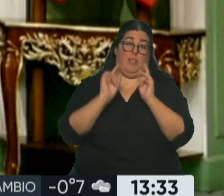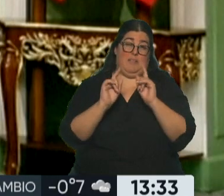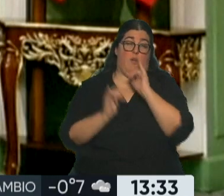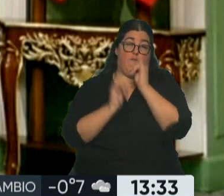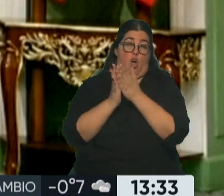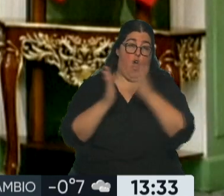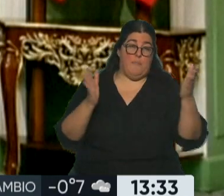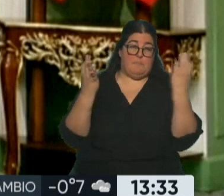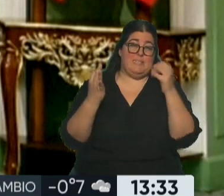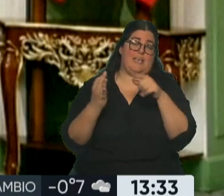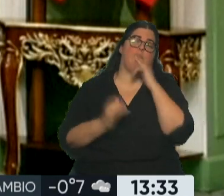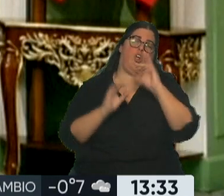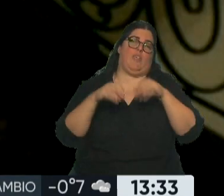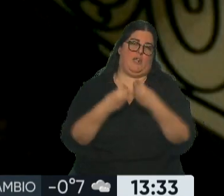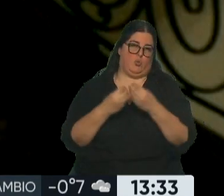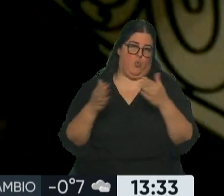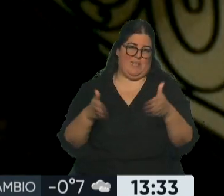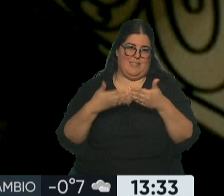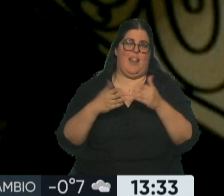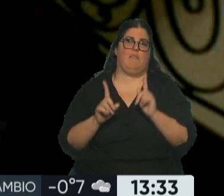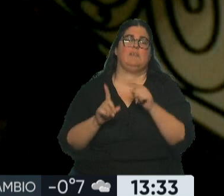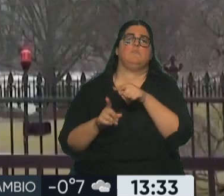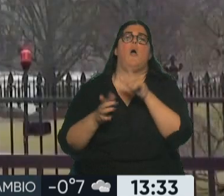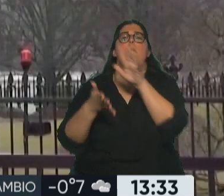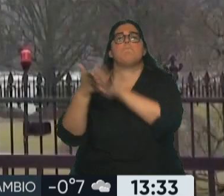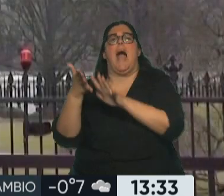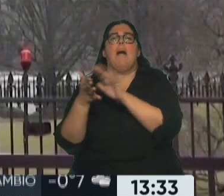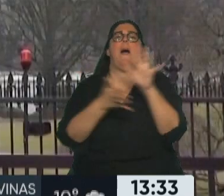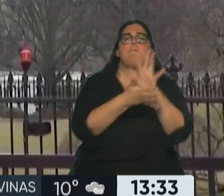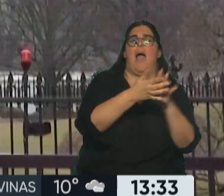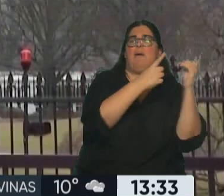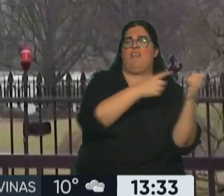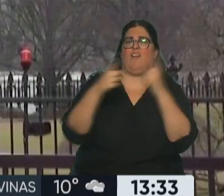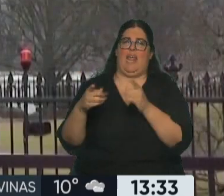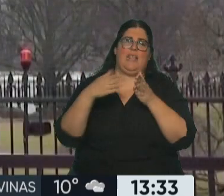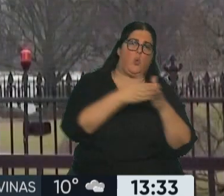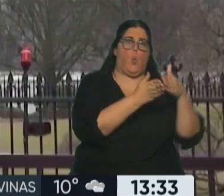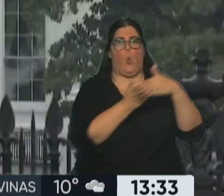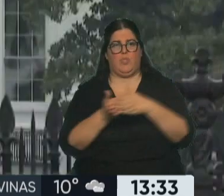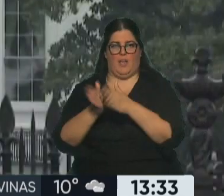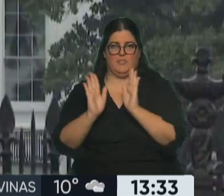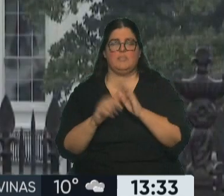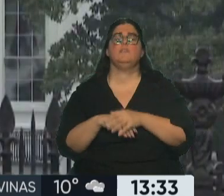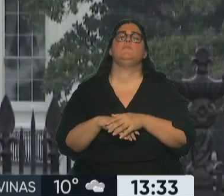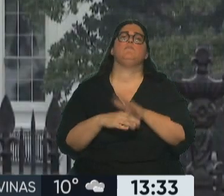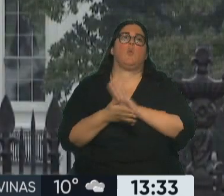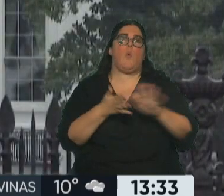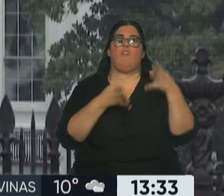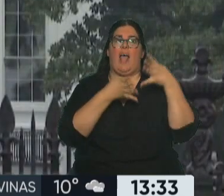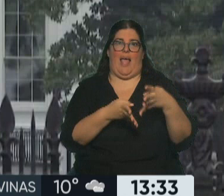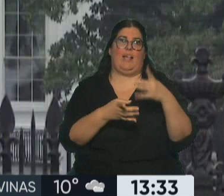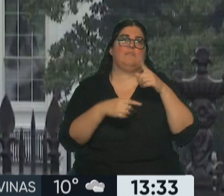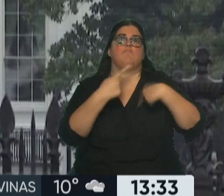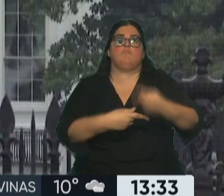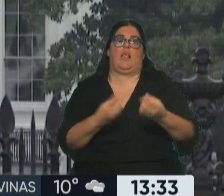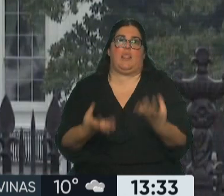especial para que veamos bueno Cuáles son los dos mapas Y qué está sucediendo a partir de ahora luego de los ataques bueno se hable un